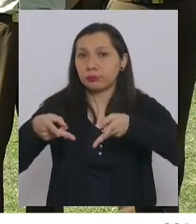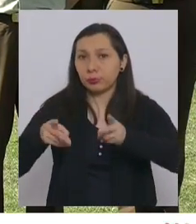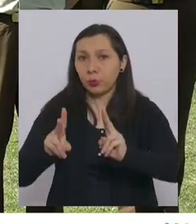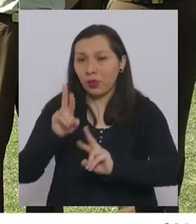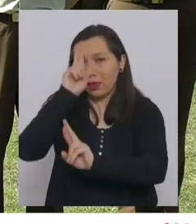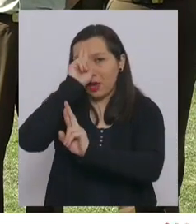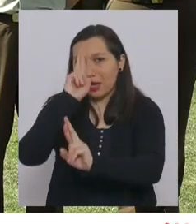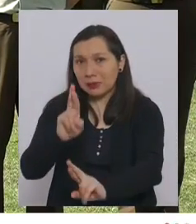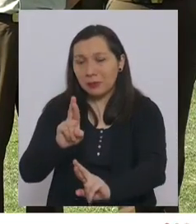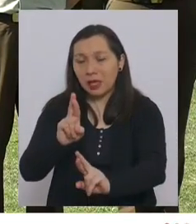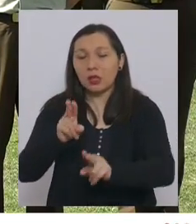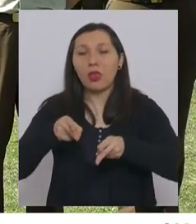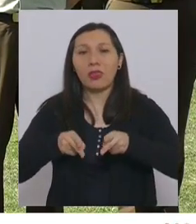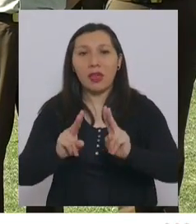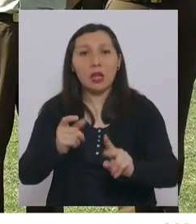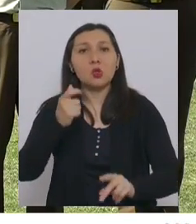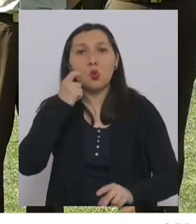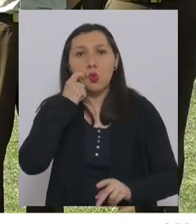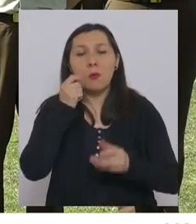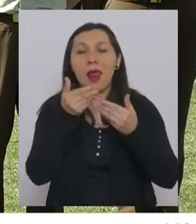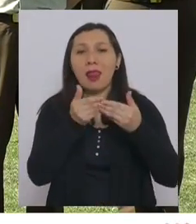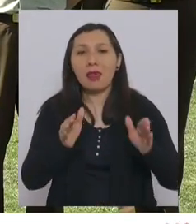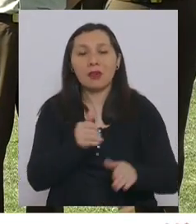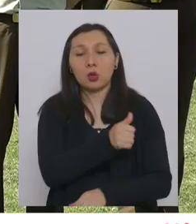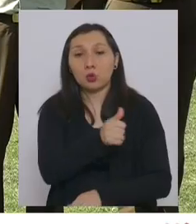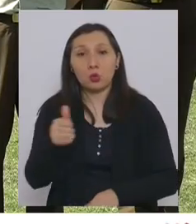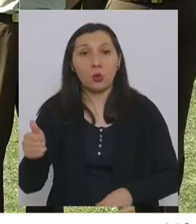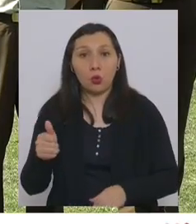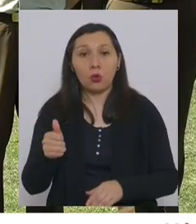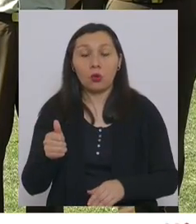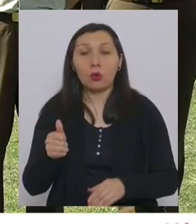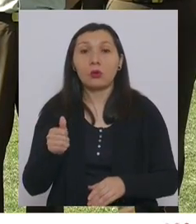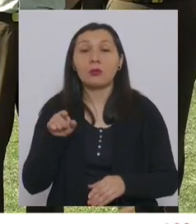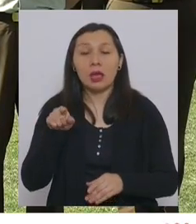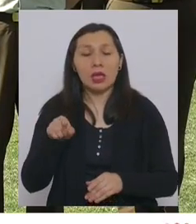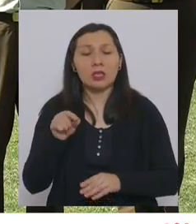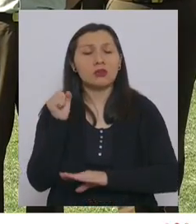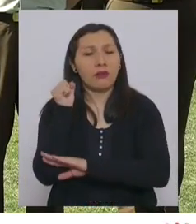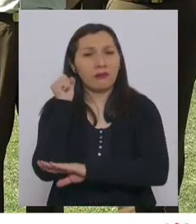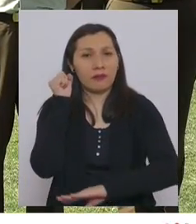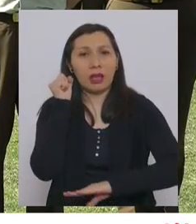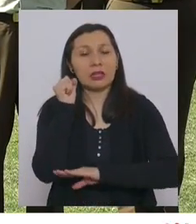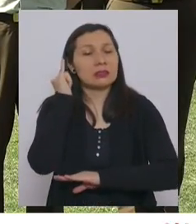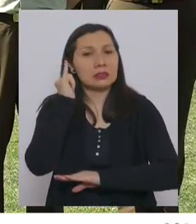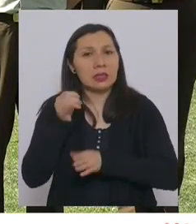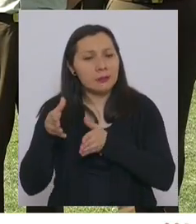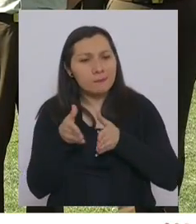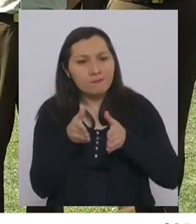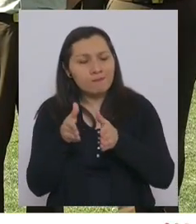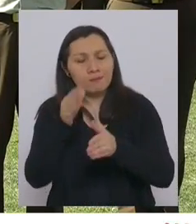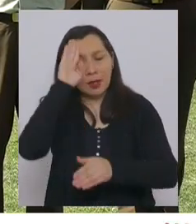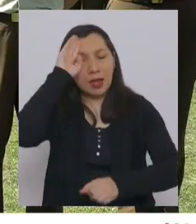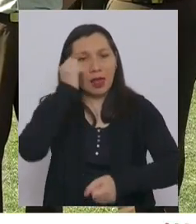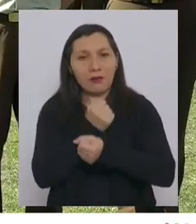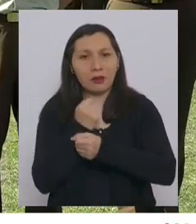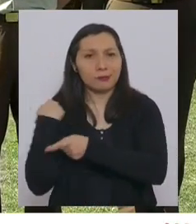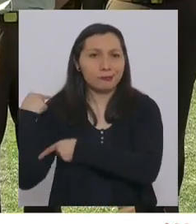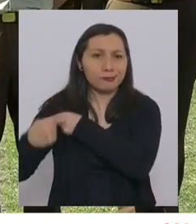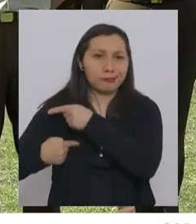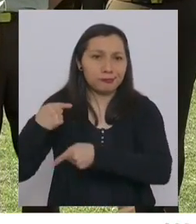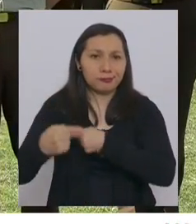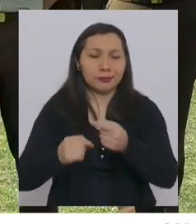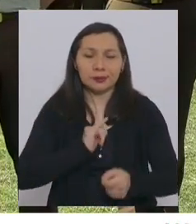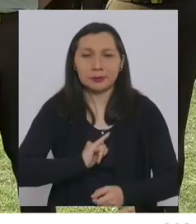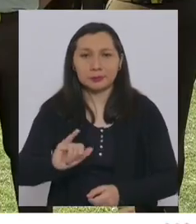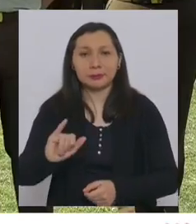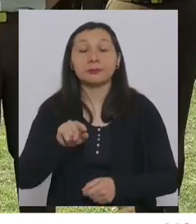el respeto a los derechos humanos y libertades de todos, que ha sido por lo demás un principio que ha orientado a Carabineros a lo largo de toda su historia.